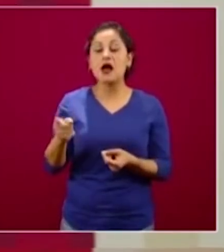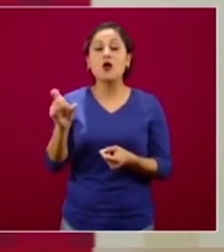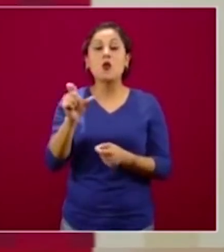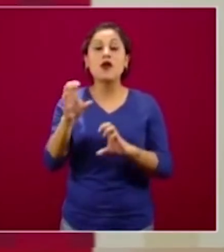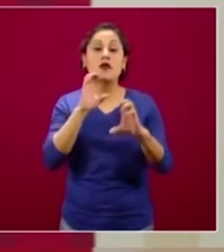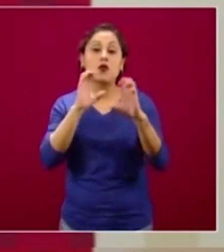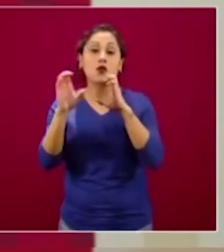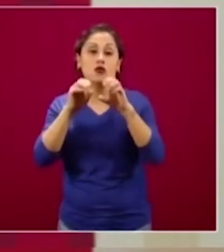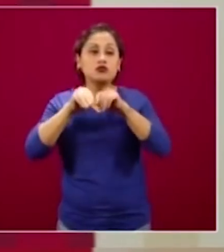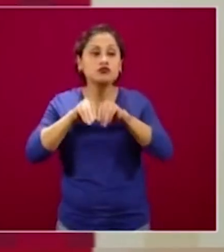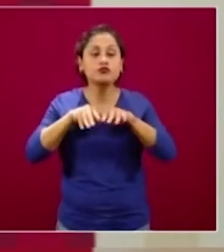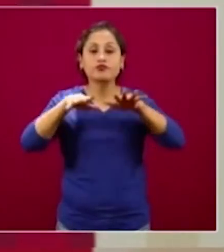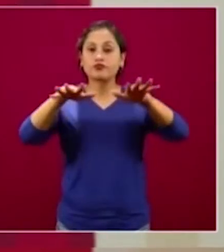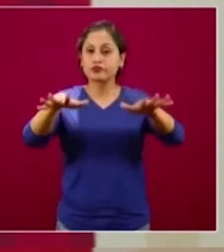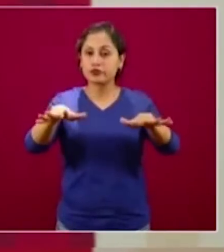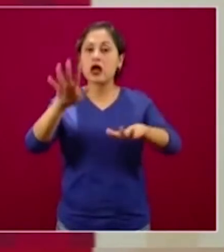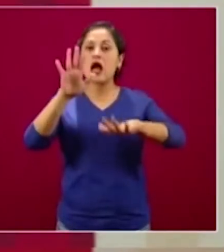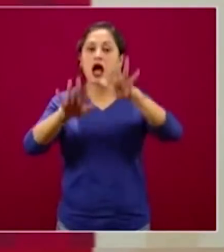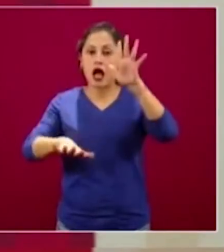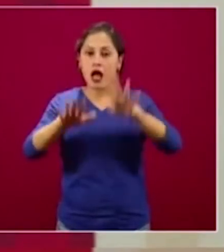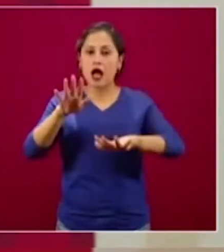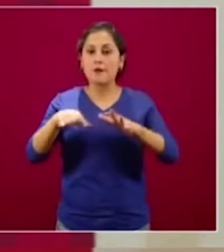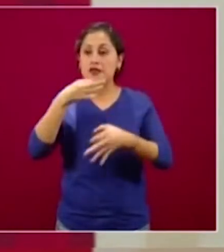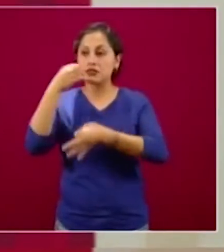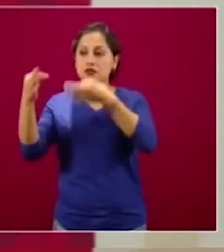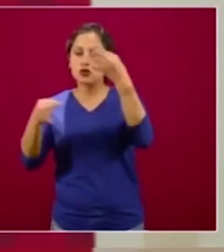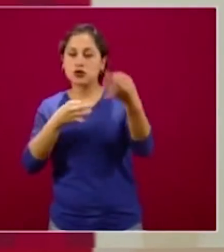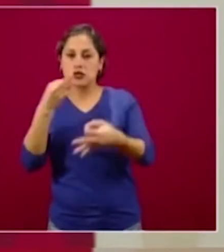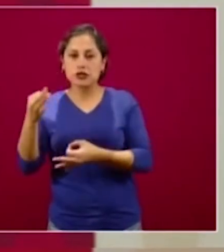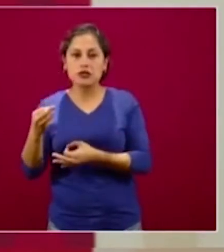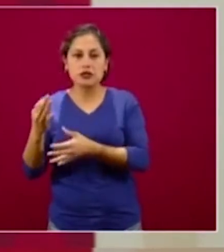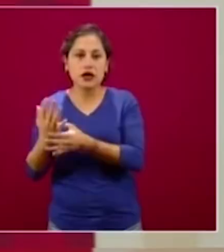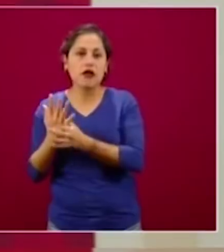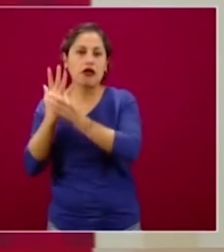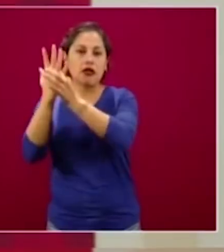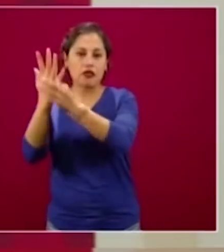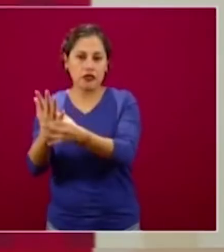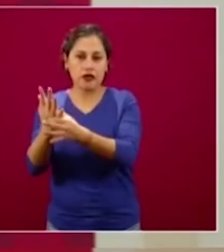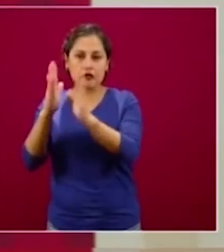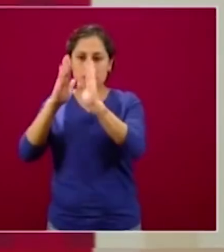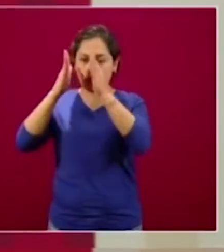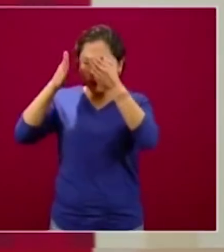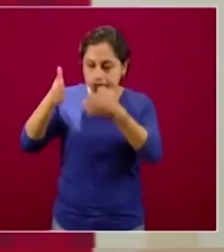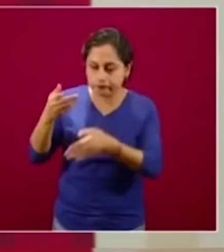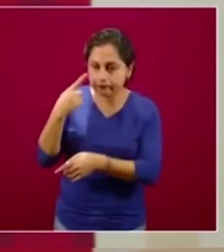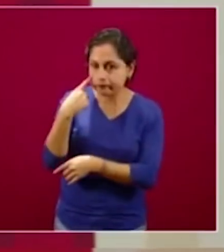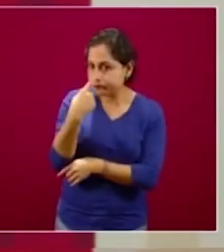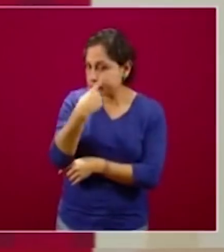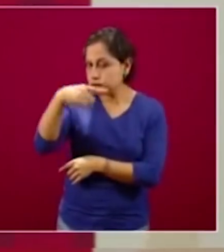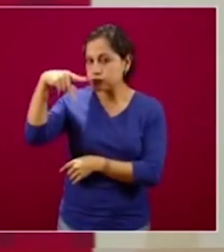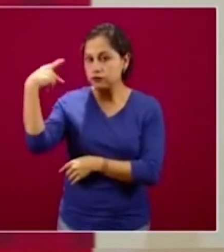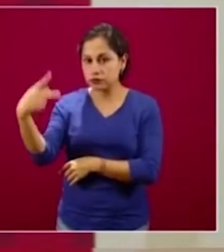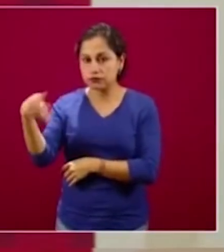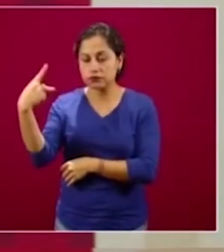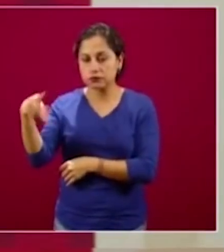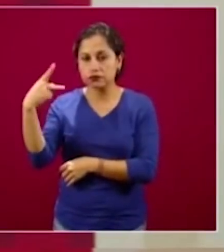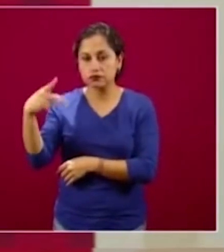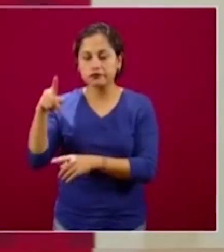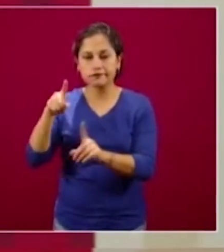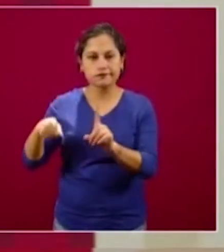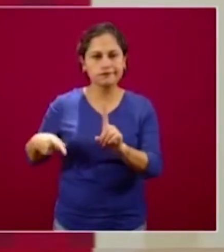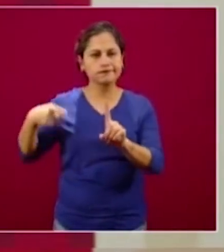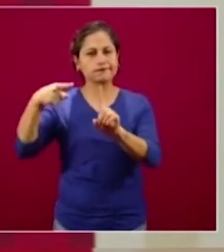comunicación pública. Puede ocurrir que un medio informativo destaca cierto ángulo, cierta perspectiva, en donde le interesa